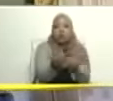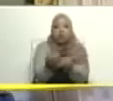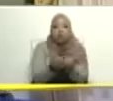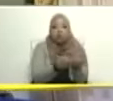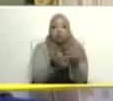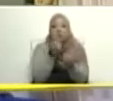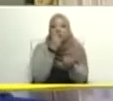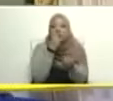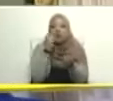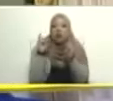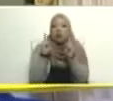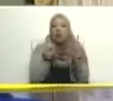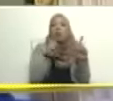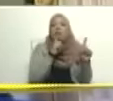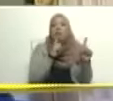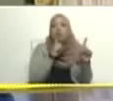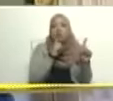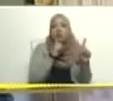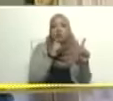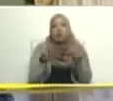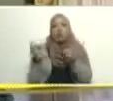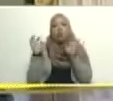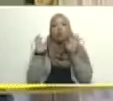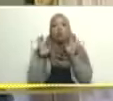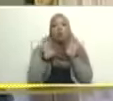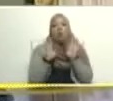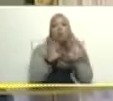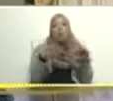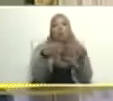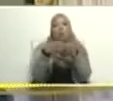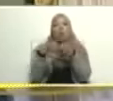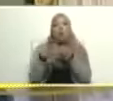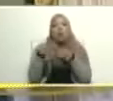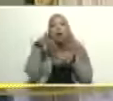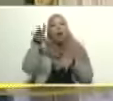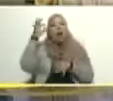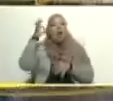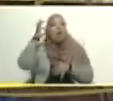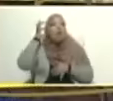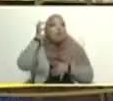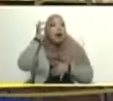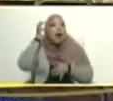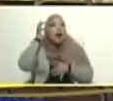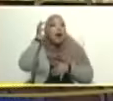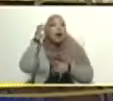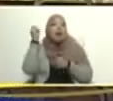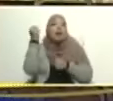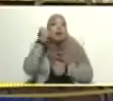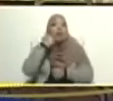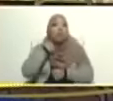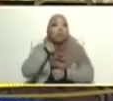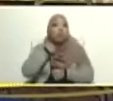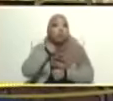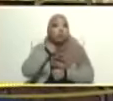van usufructuando el éxodo, colocando a las mujeres en estado de abuso,